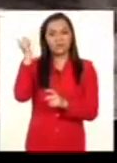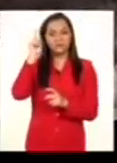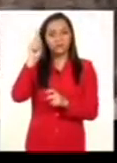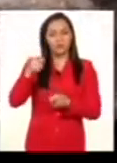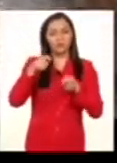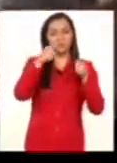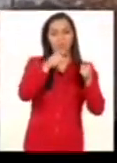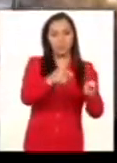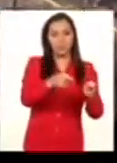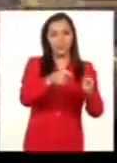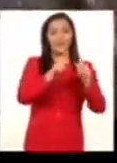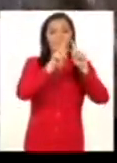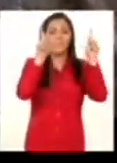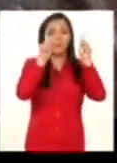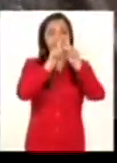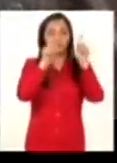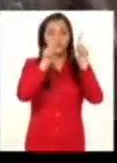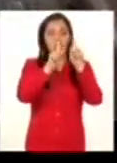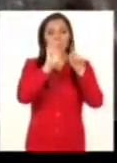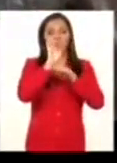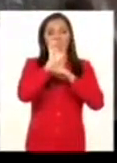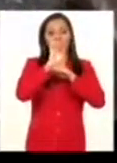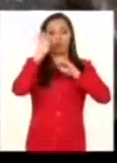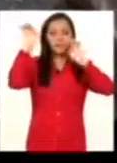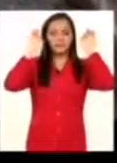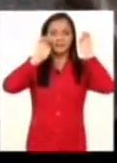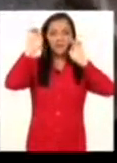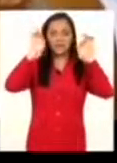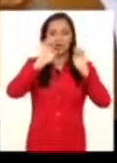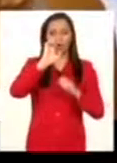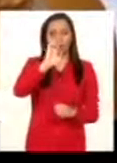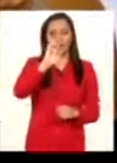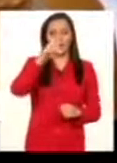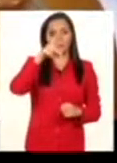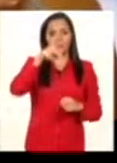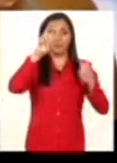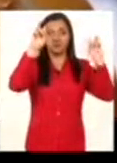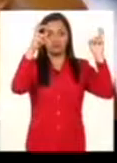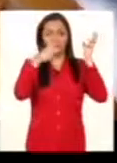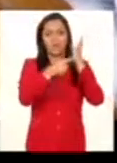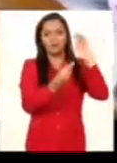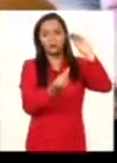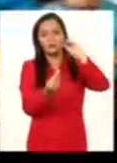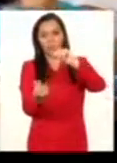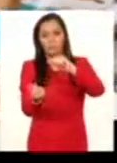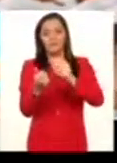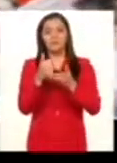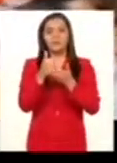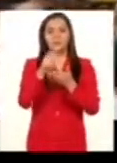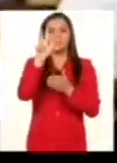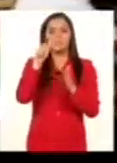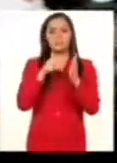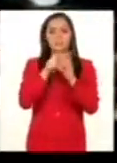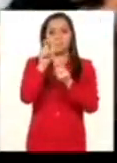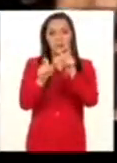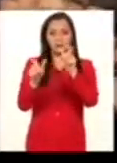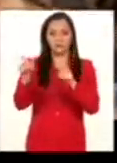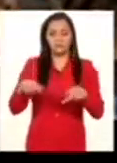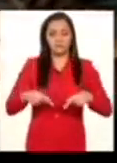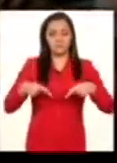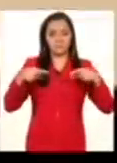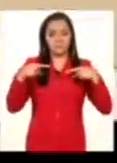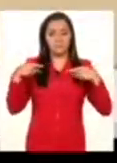el Gobierno Nacional a través de Ecuador Estratégico EP, la cual beneficia a 1.390 habitantes de